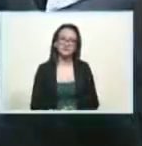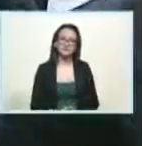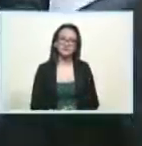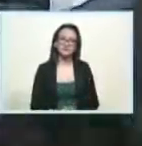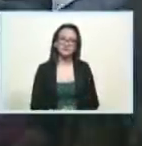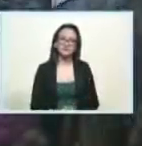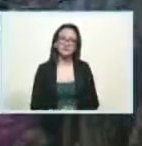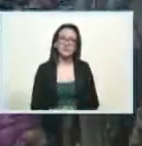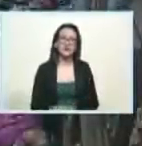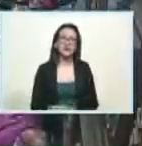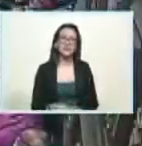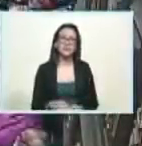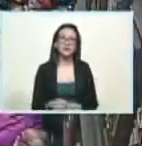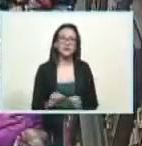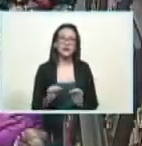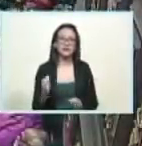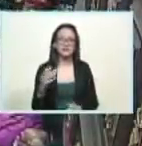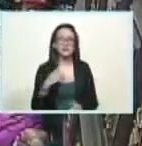Y por eso he venido